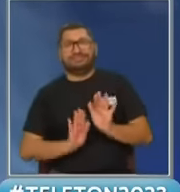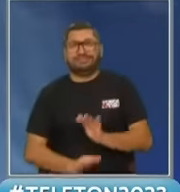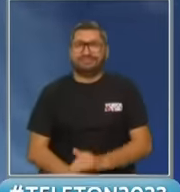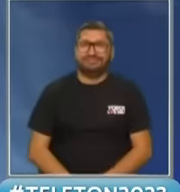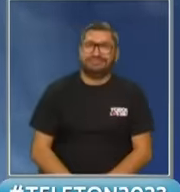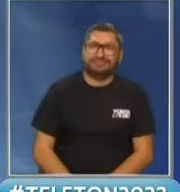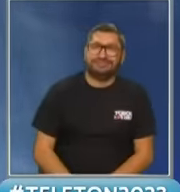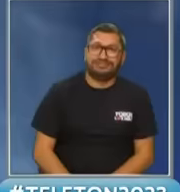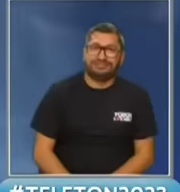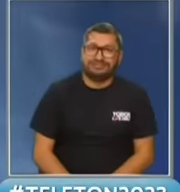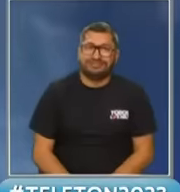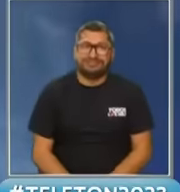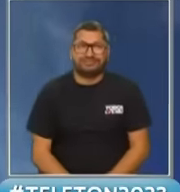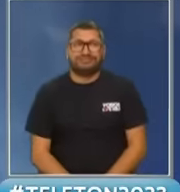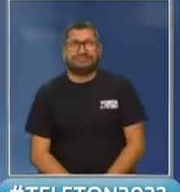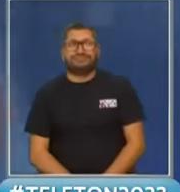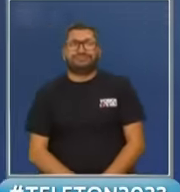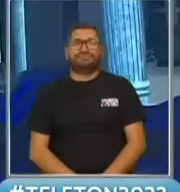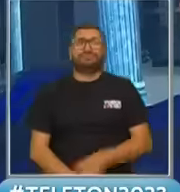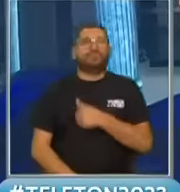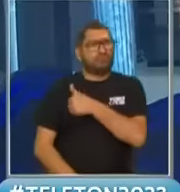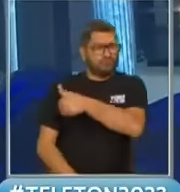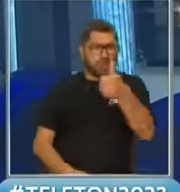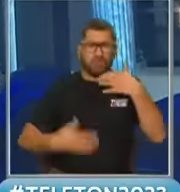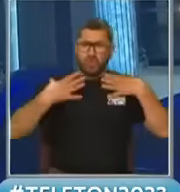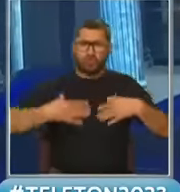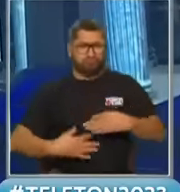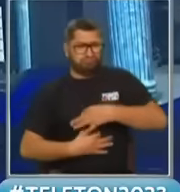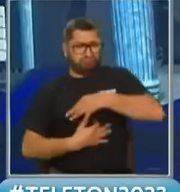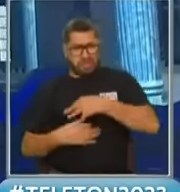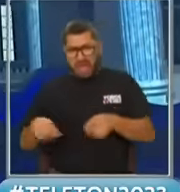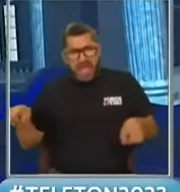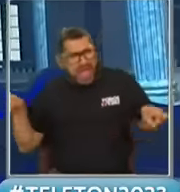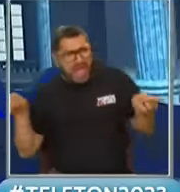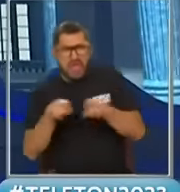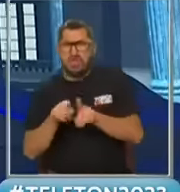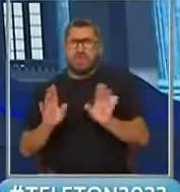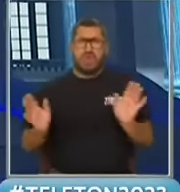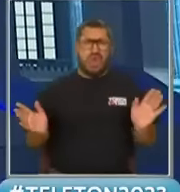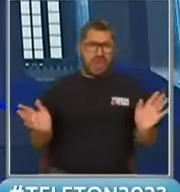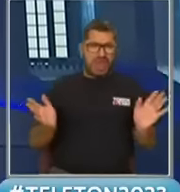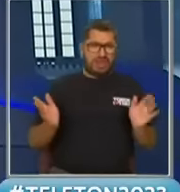íbamos uniformados. Chile ha cambiado. ¿Cómo es